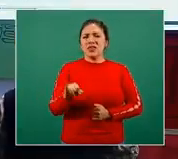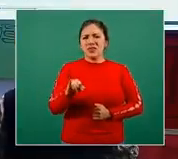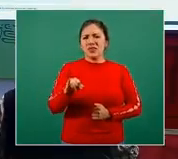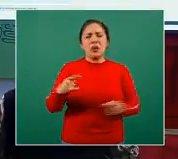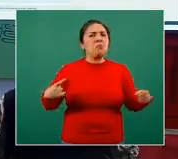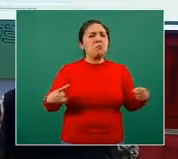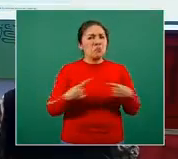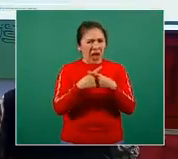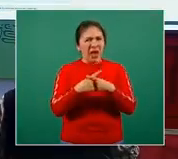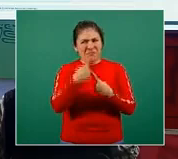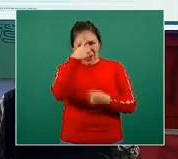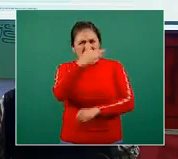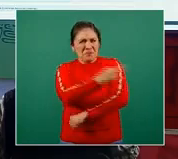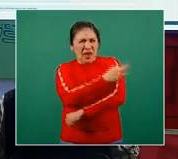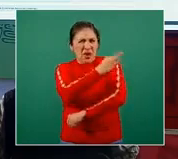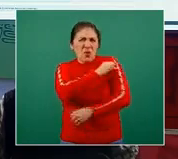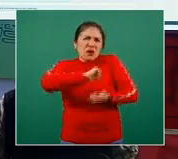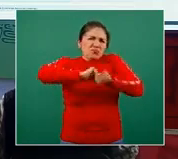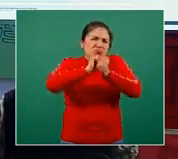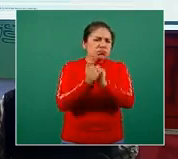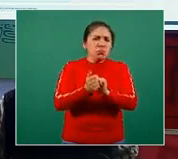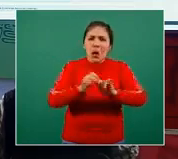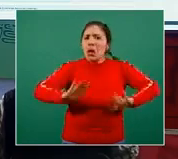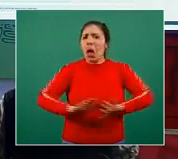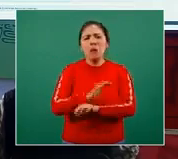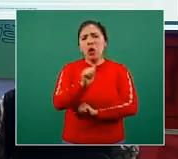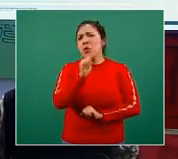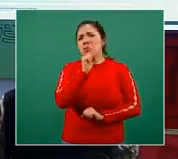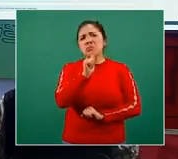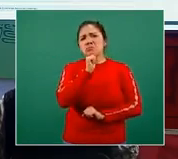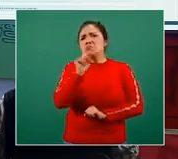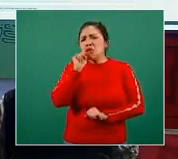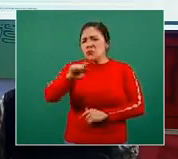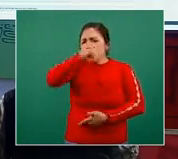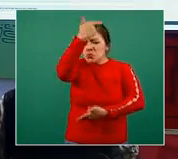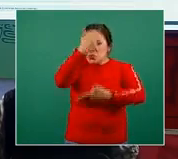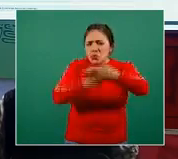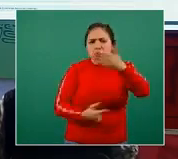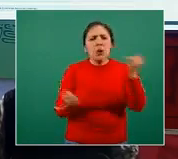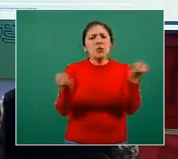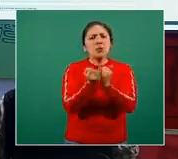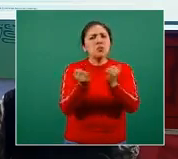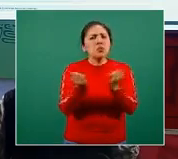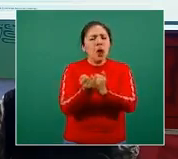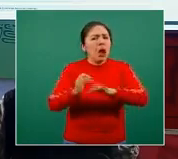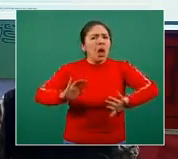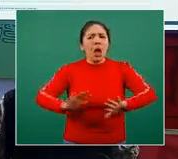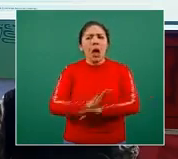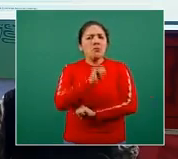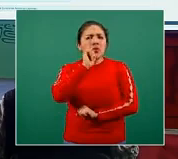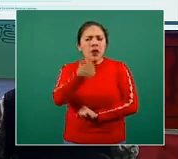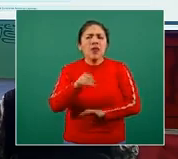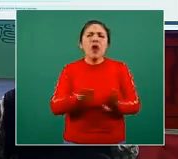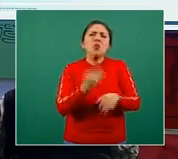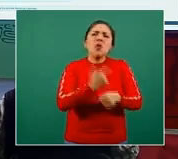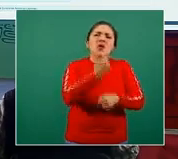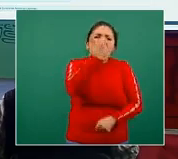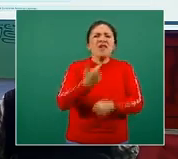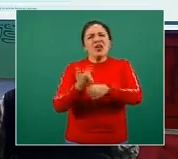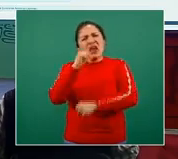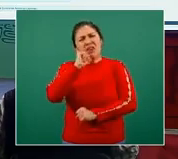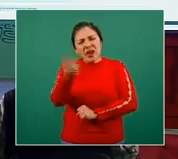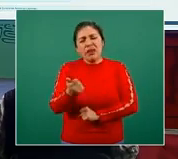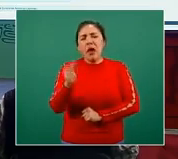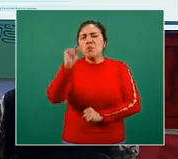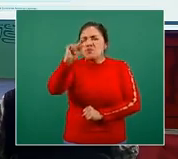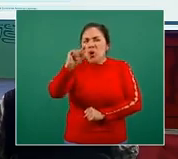vacunación, ni en la suma general, ni en la suma acumulada de los eventos graves y no graves, y hay un